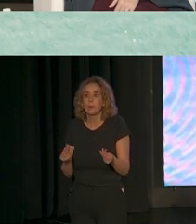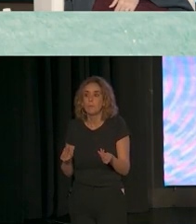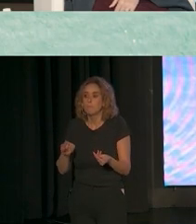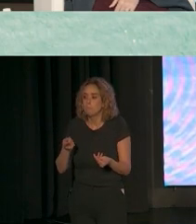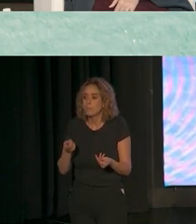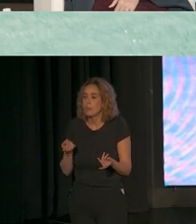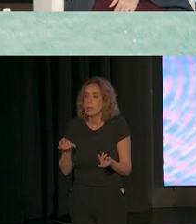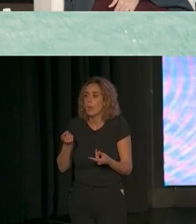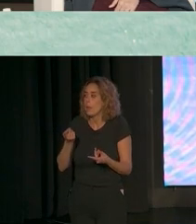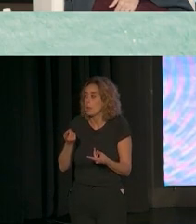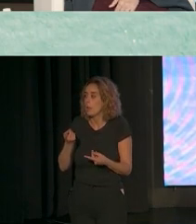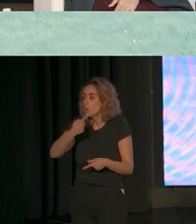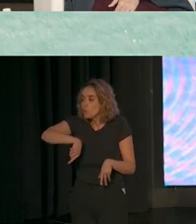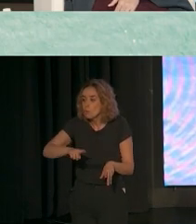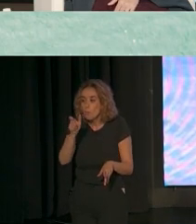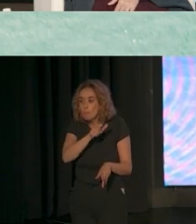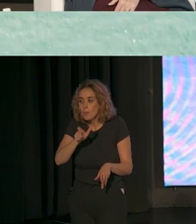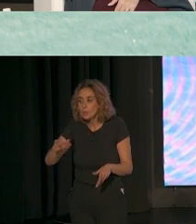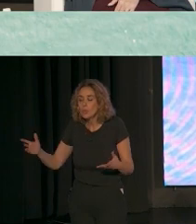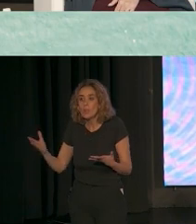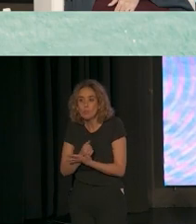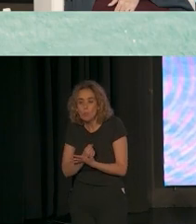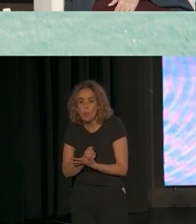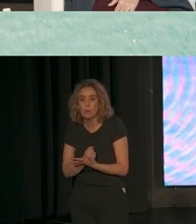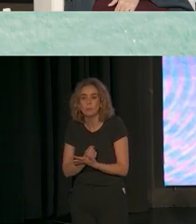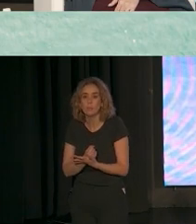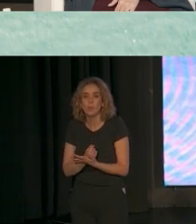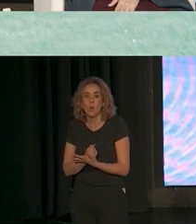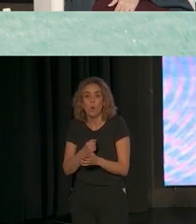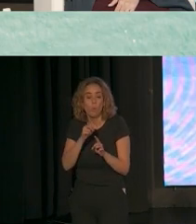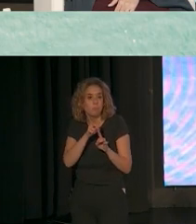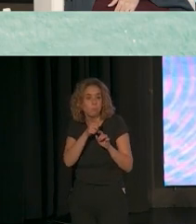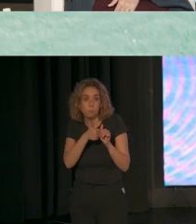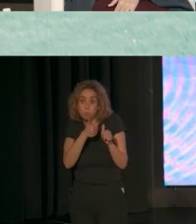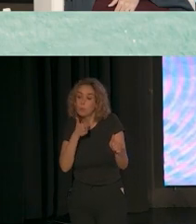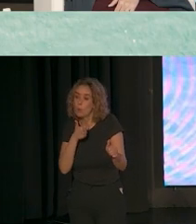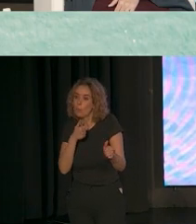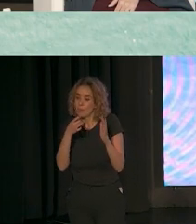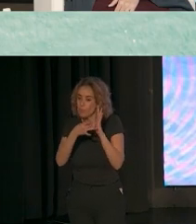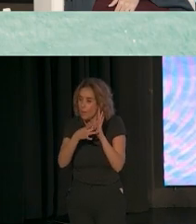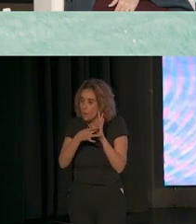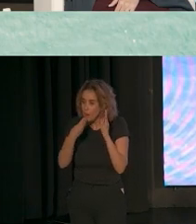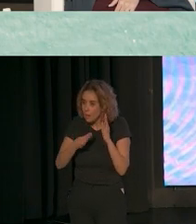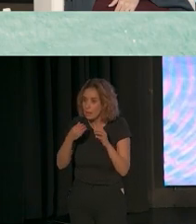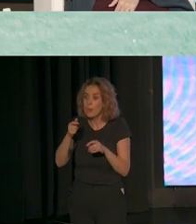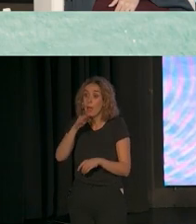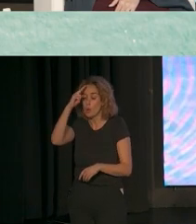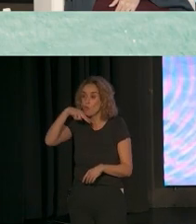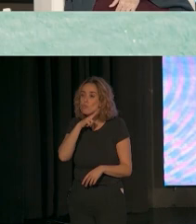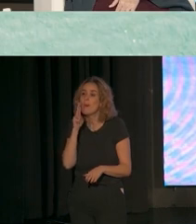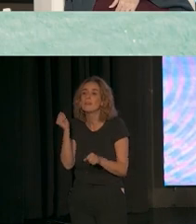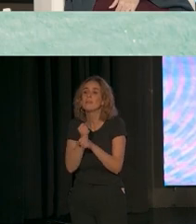hayamos parado de esforzarnos para que todo el mundo tenga una referencia sobre lo que realmente es la calidad y cómo trabajar con los